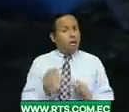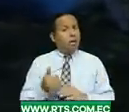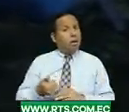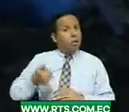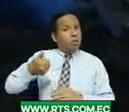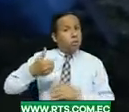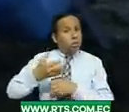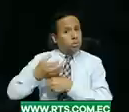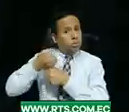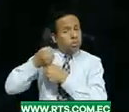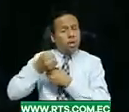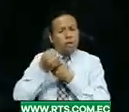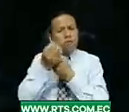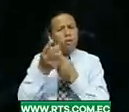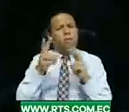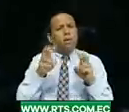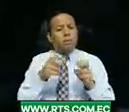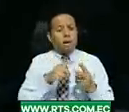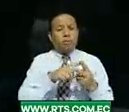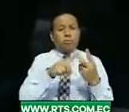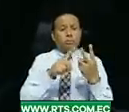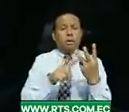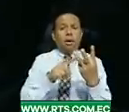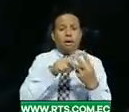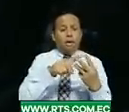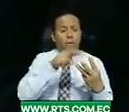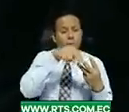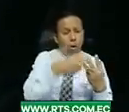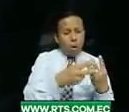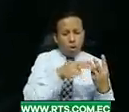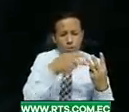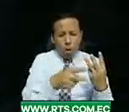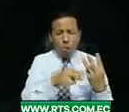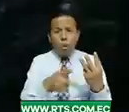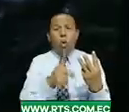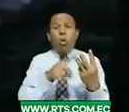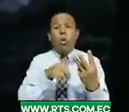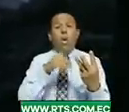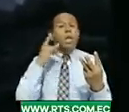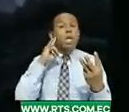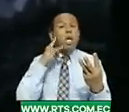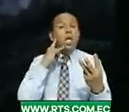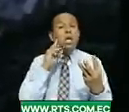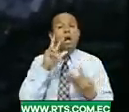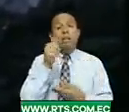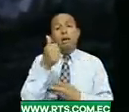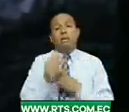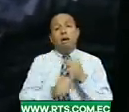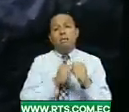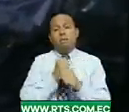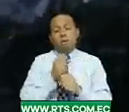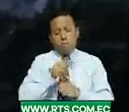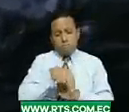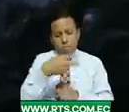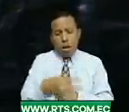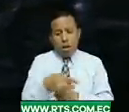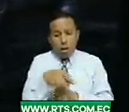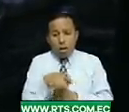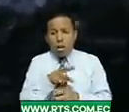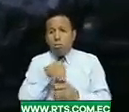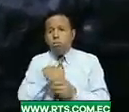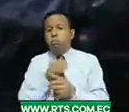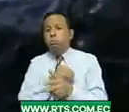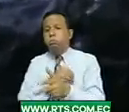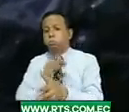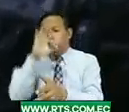una menor de 10 años de edad, la cual se encuentra en un hospital y, según los galenos, su estado es reservado. La policía